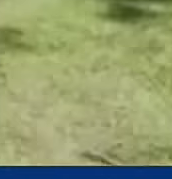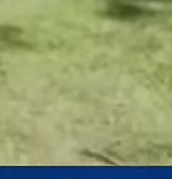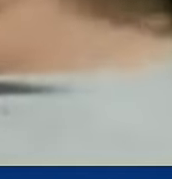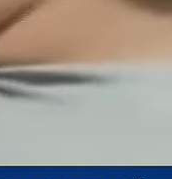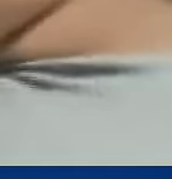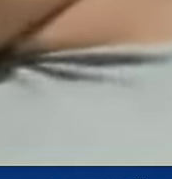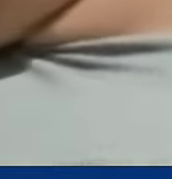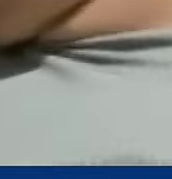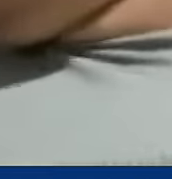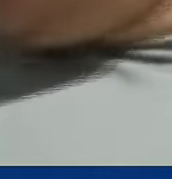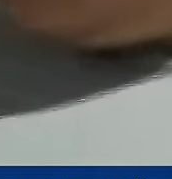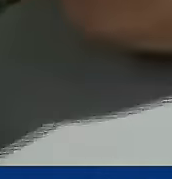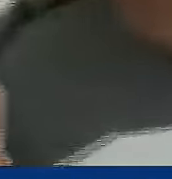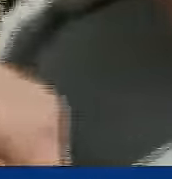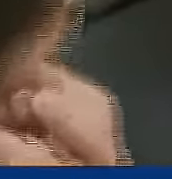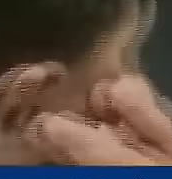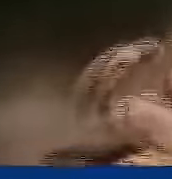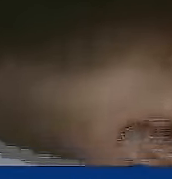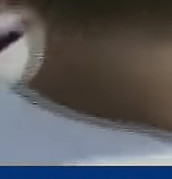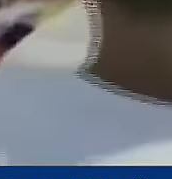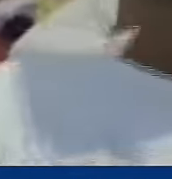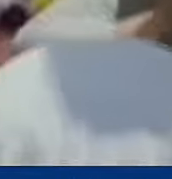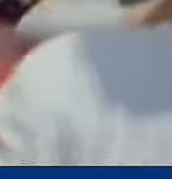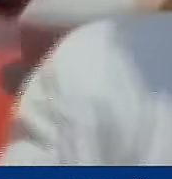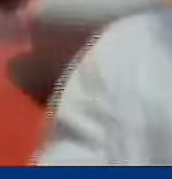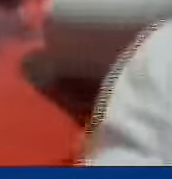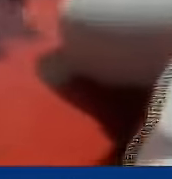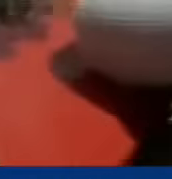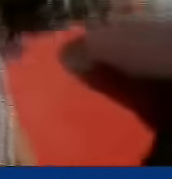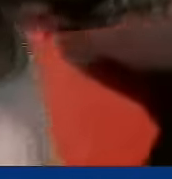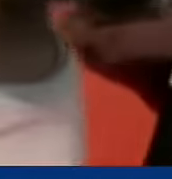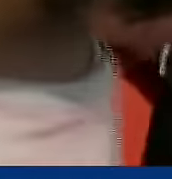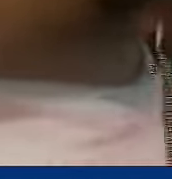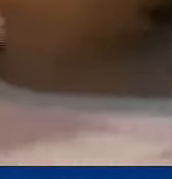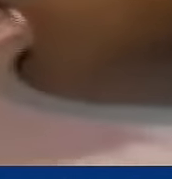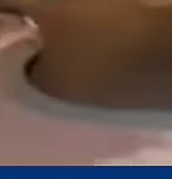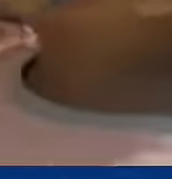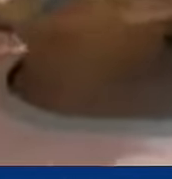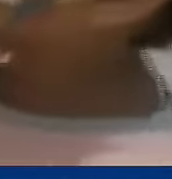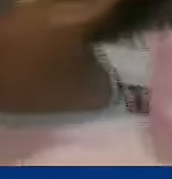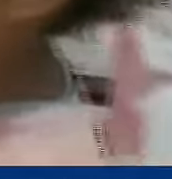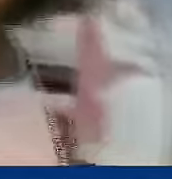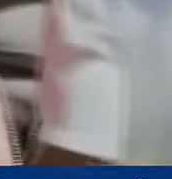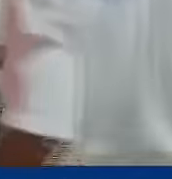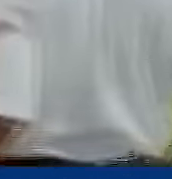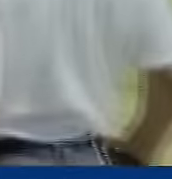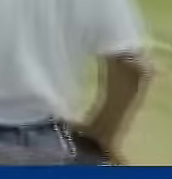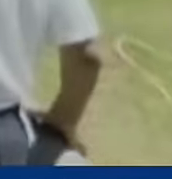Venezuela, mi patria querida, que la libertó mi hermano, pues Simón Bolívar.